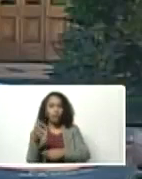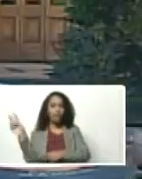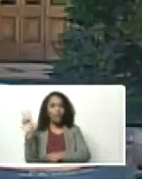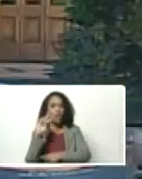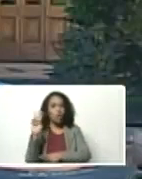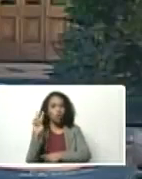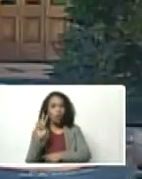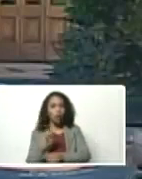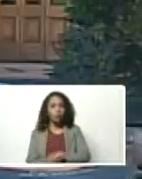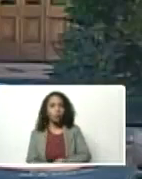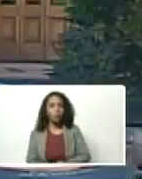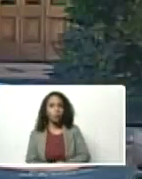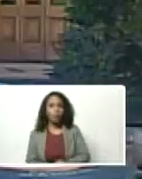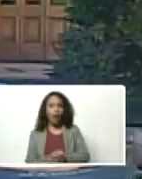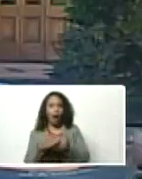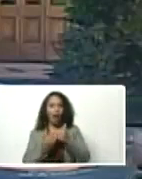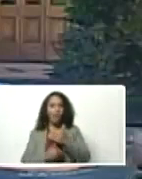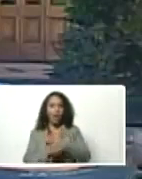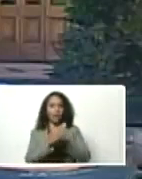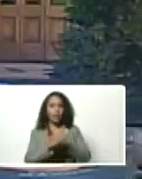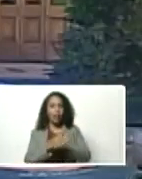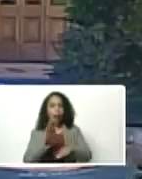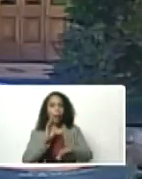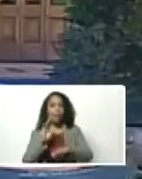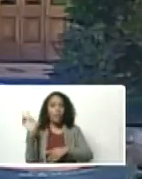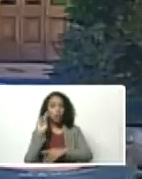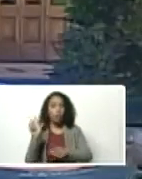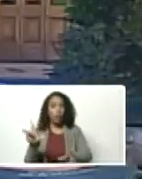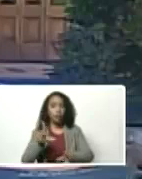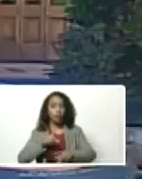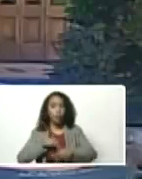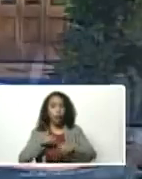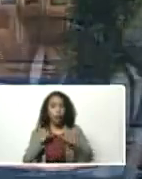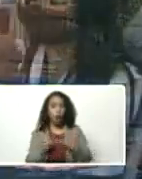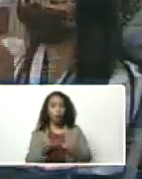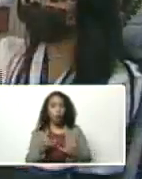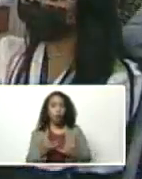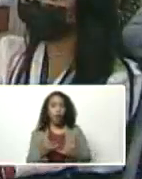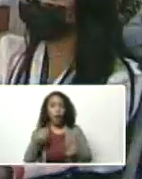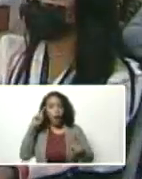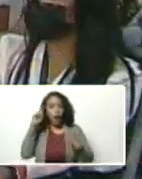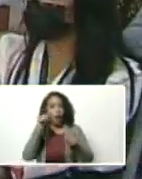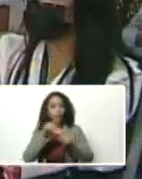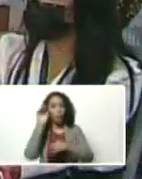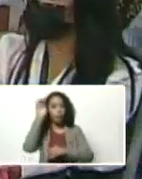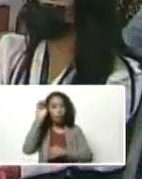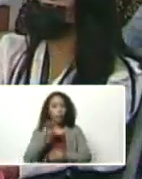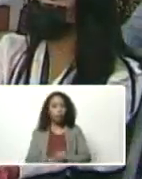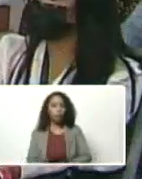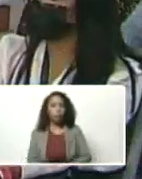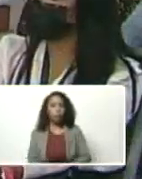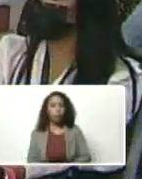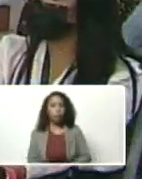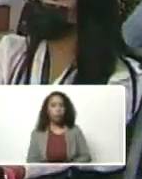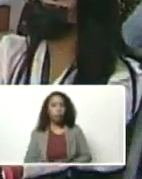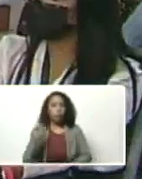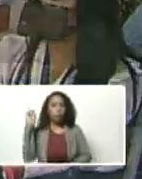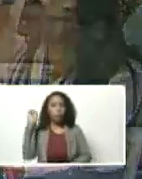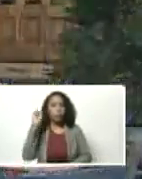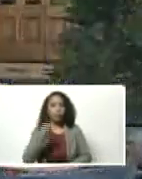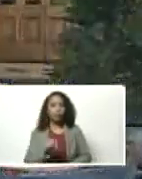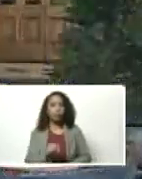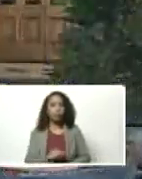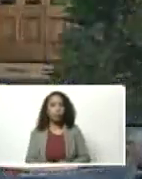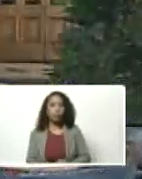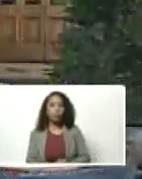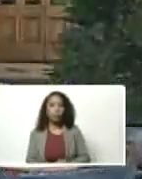Venezuela avanza, Venezuela se adapta y se moderniza hacia el futuro. También